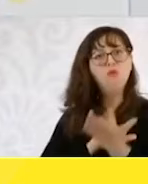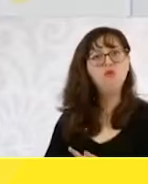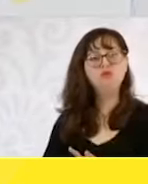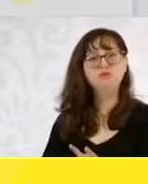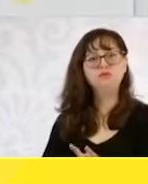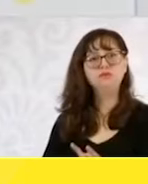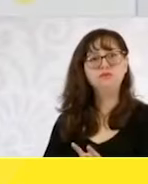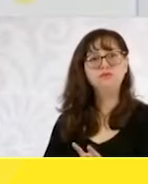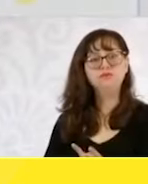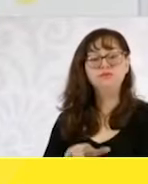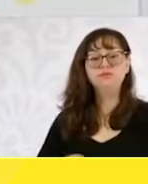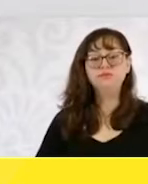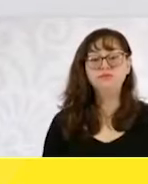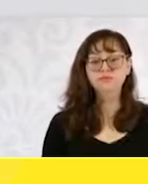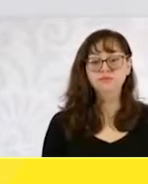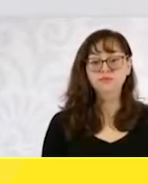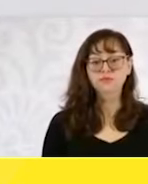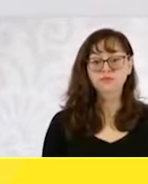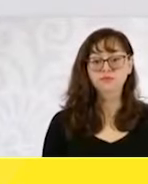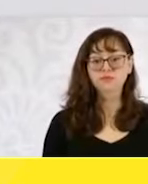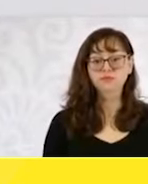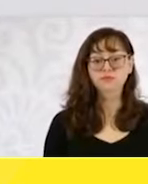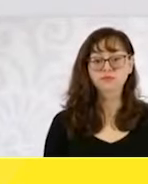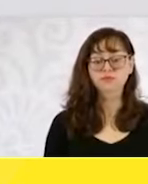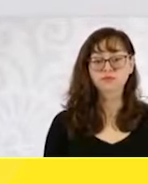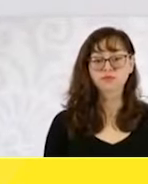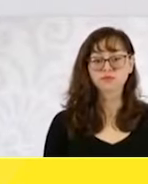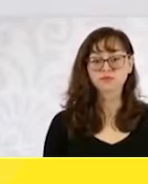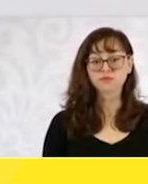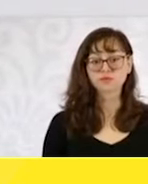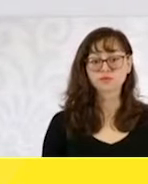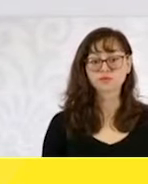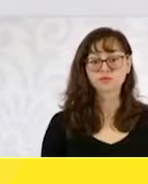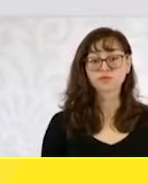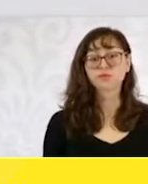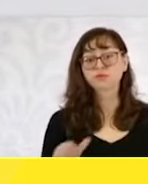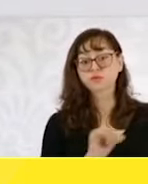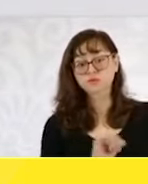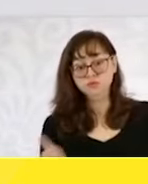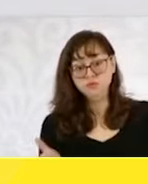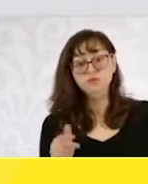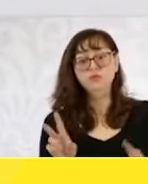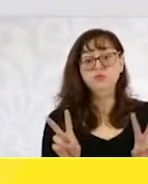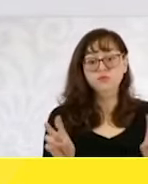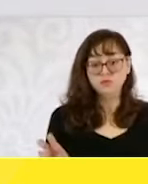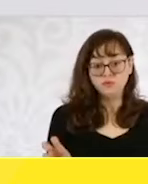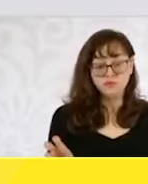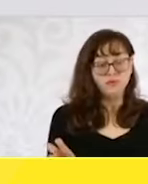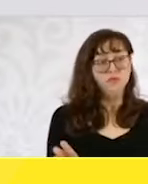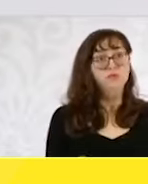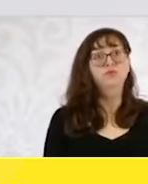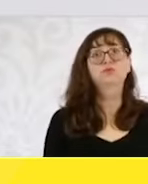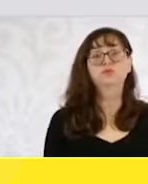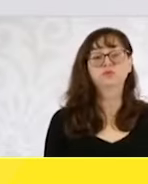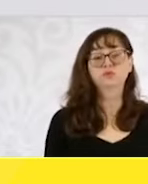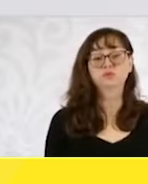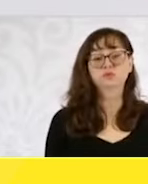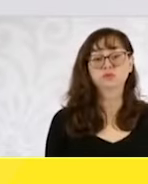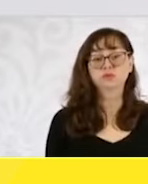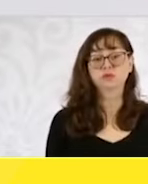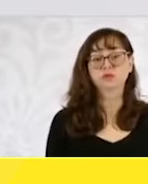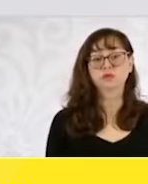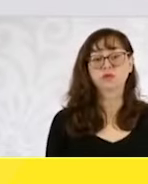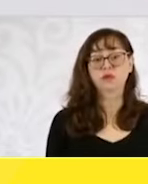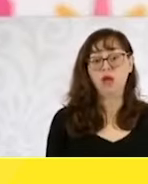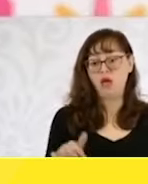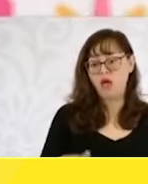Asimismo, destacó que a partir del día de ayer se está iniciando una recolección de víveres y otros insumos para asistir a la población,